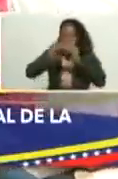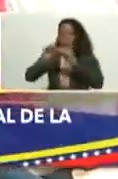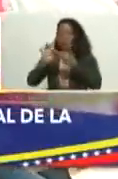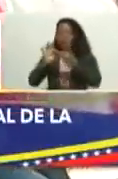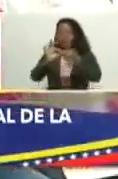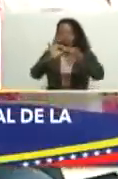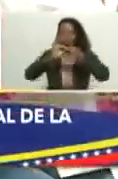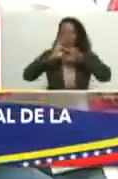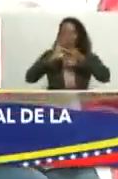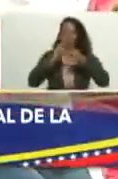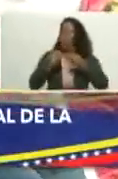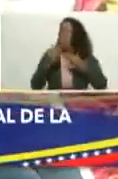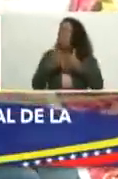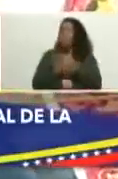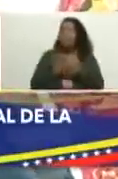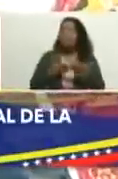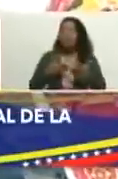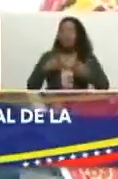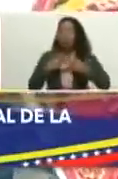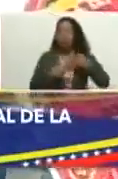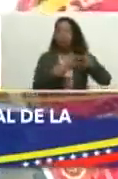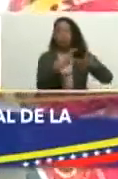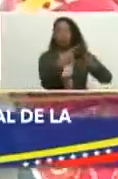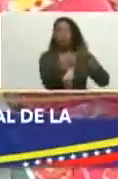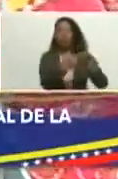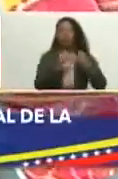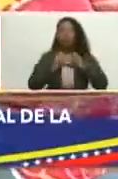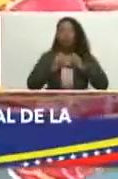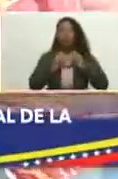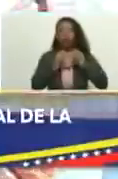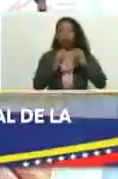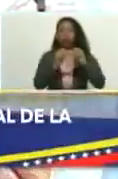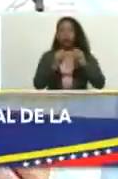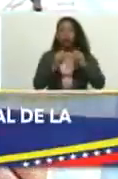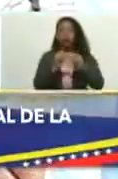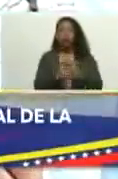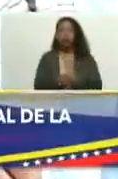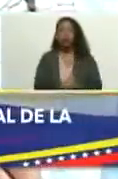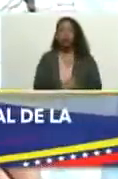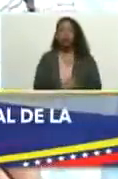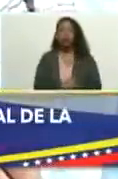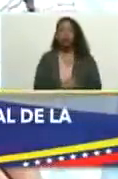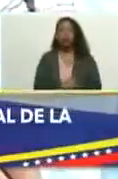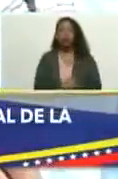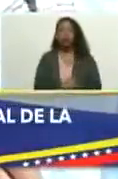unión. ¿Para qué? Para que la producción se mantenga y sea de